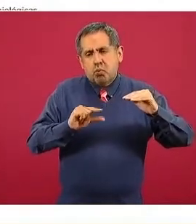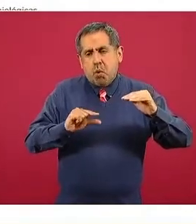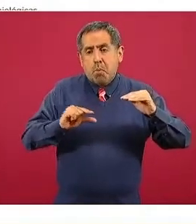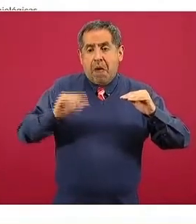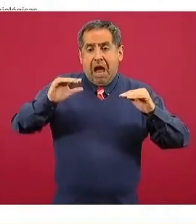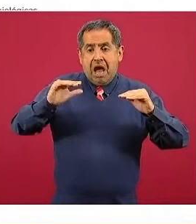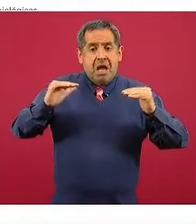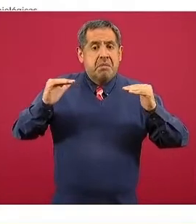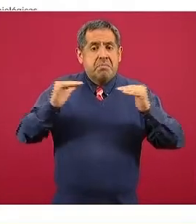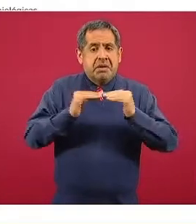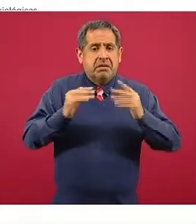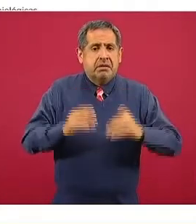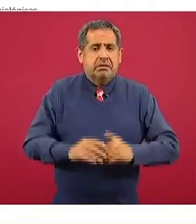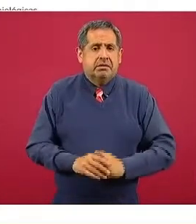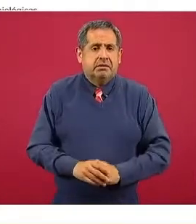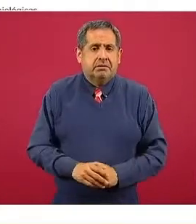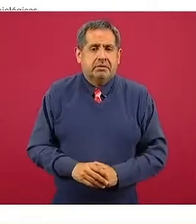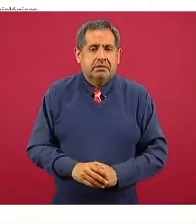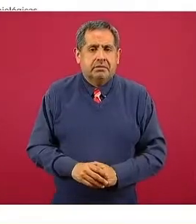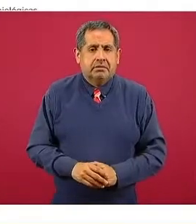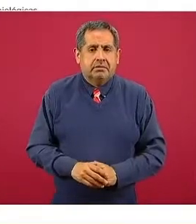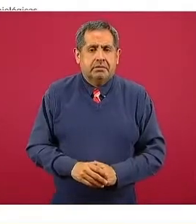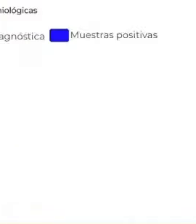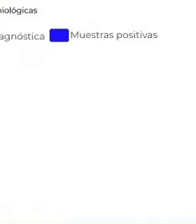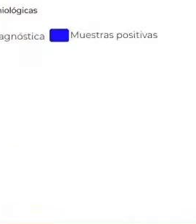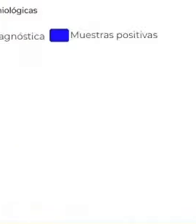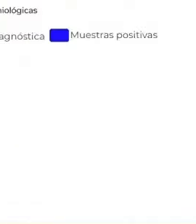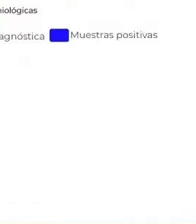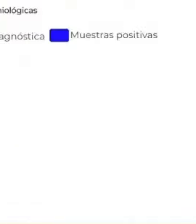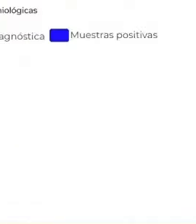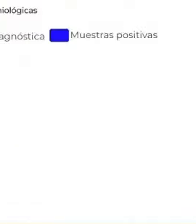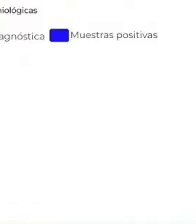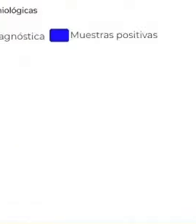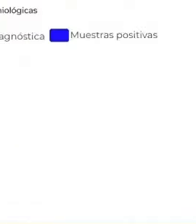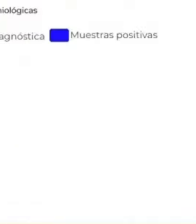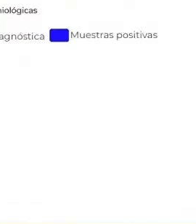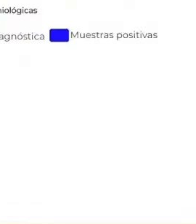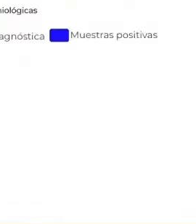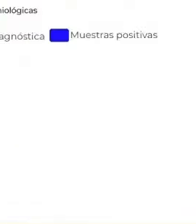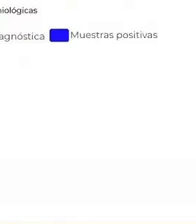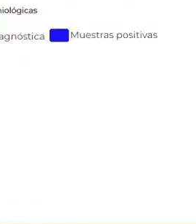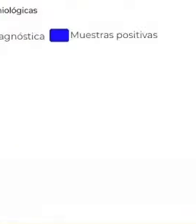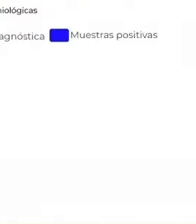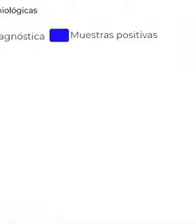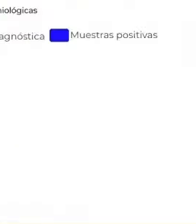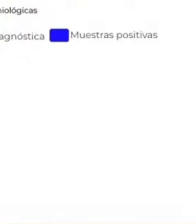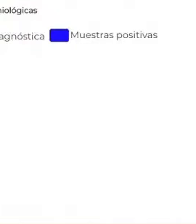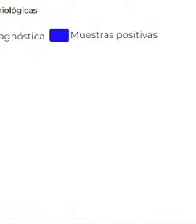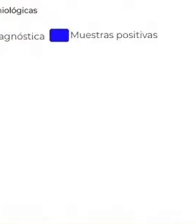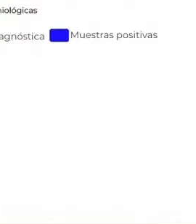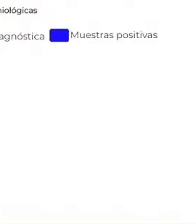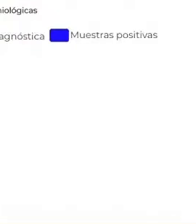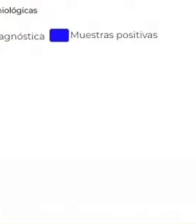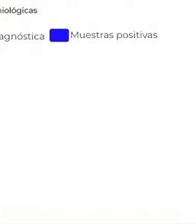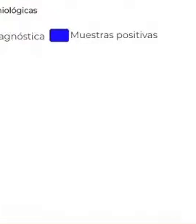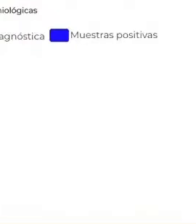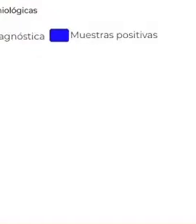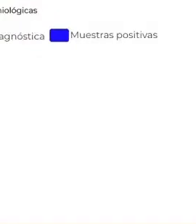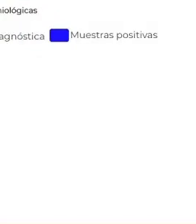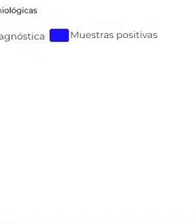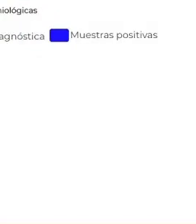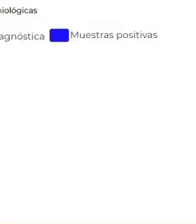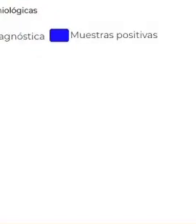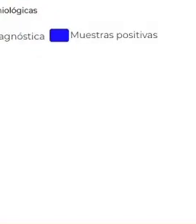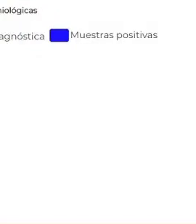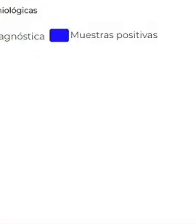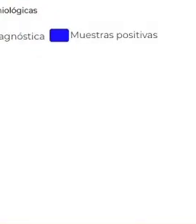semanas 28 y 29, más sin embargo pues una tendencia ascendente que se está dando ya desde la semana 37, esto